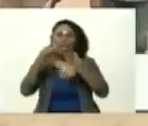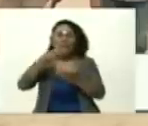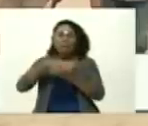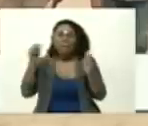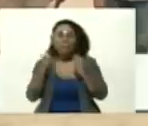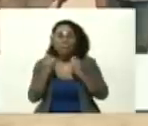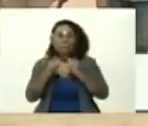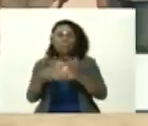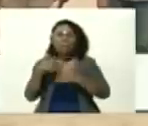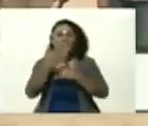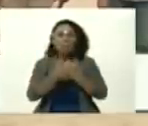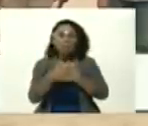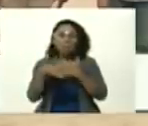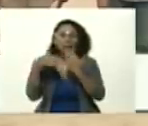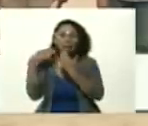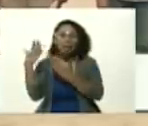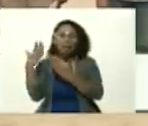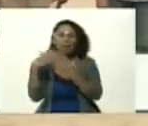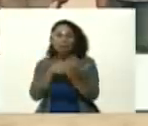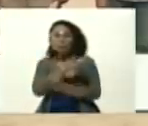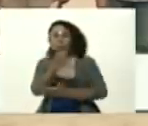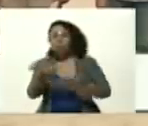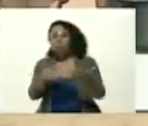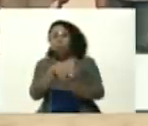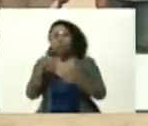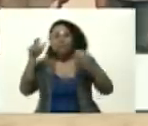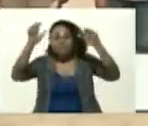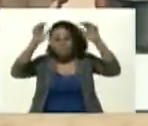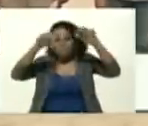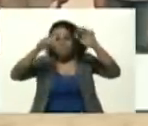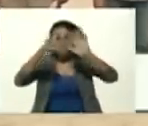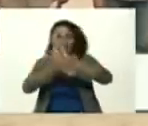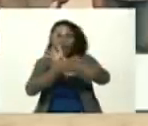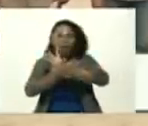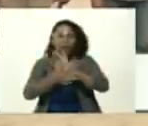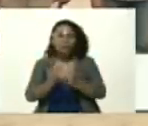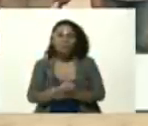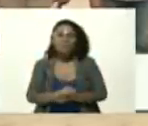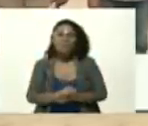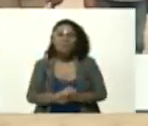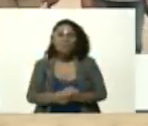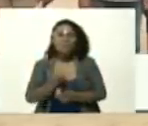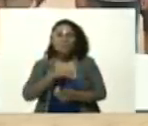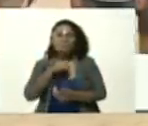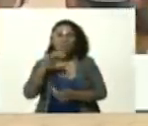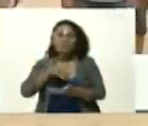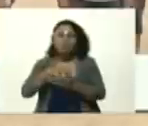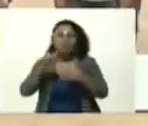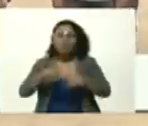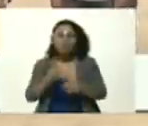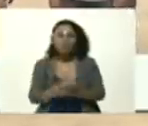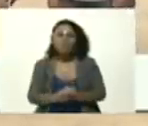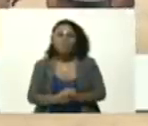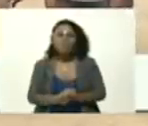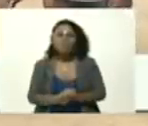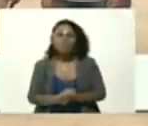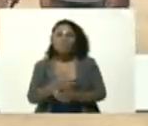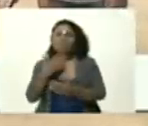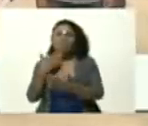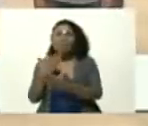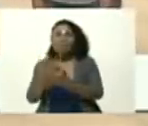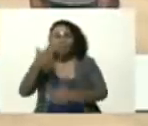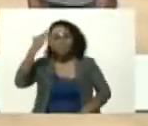Mérida luego de este fenómeno climático de las lluvias en nuestro estado. Bien, gracias, mi